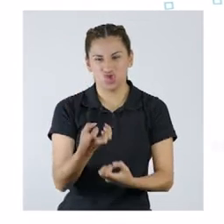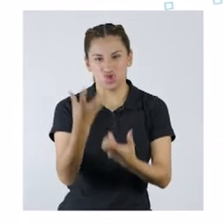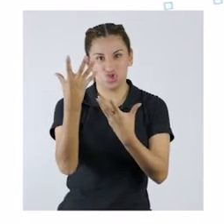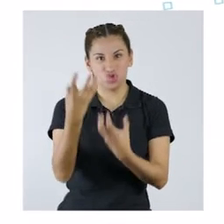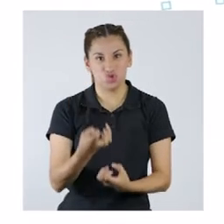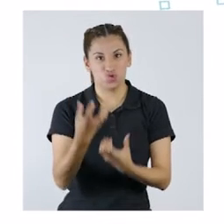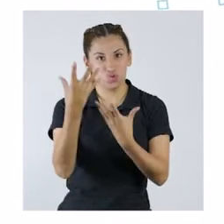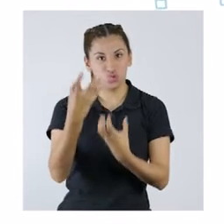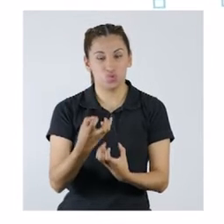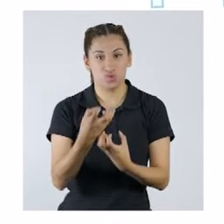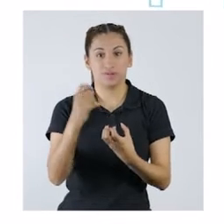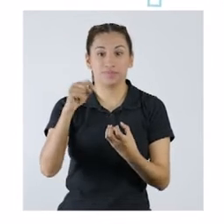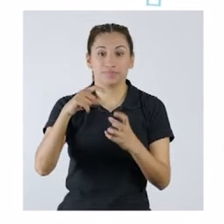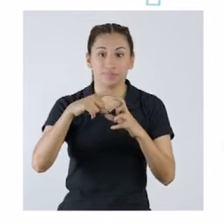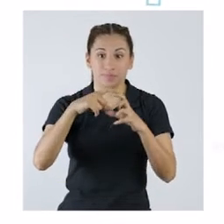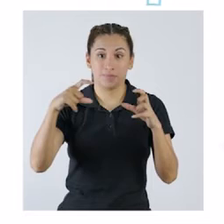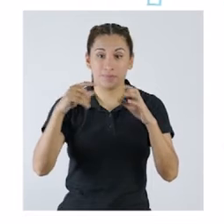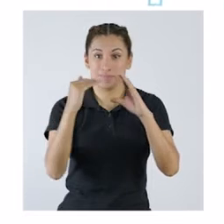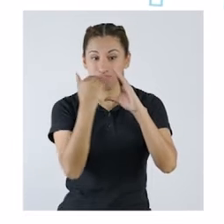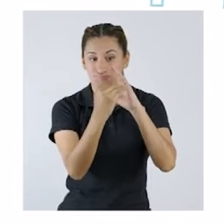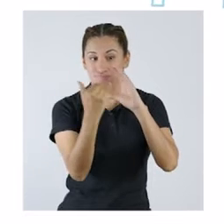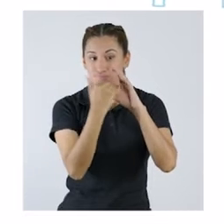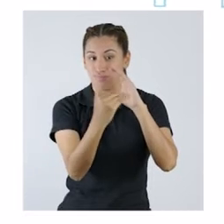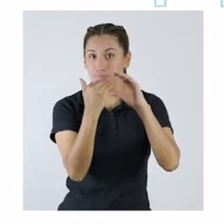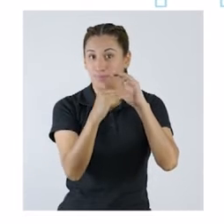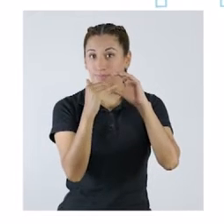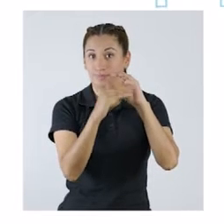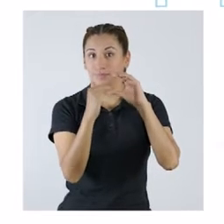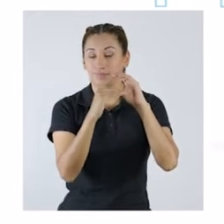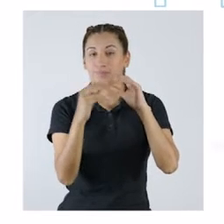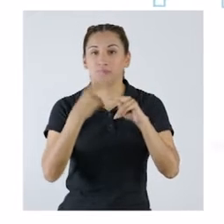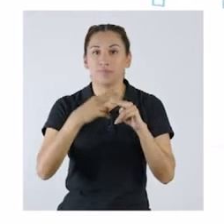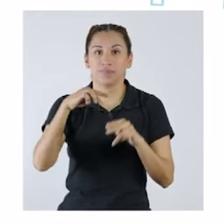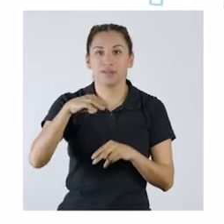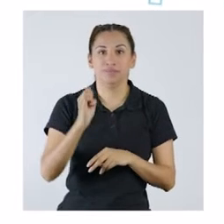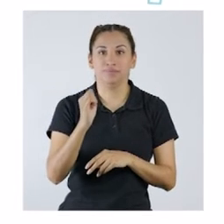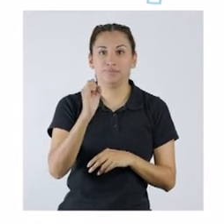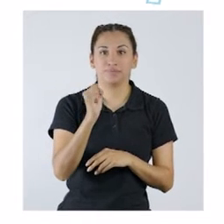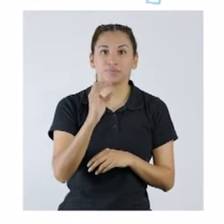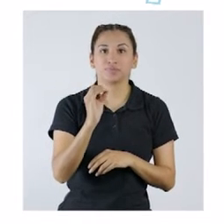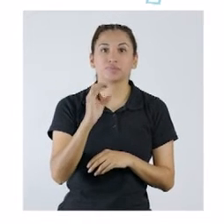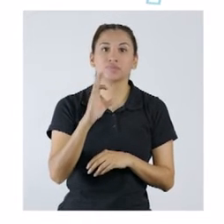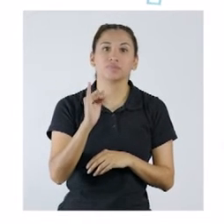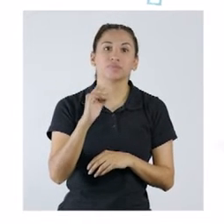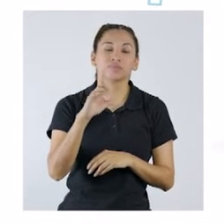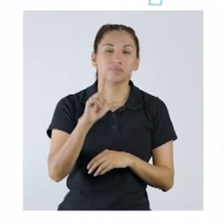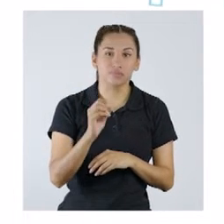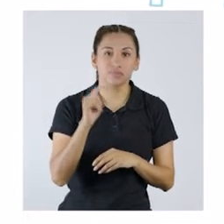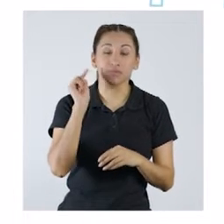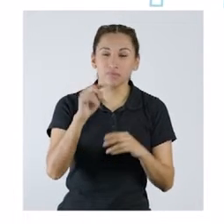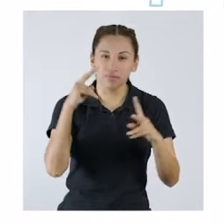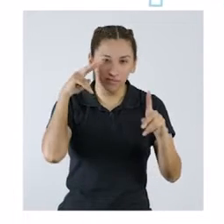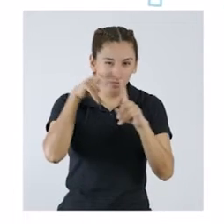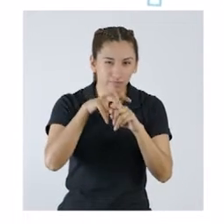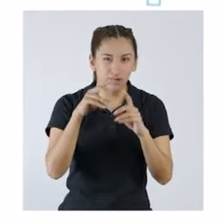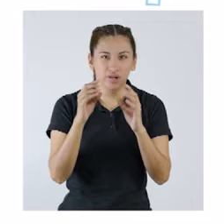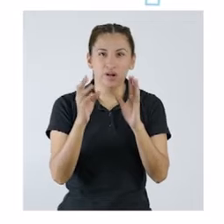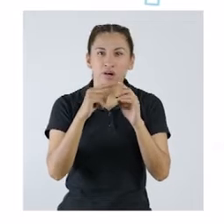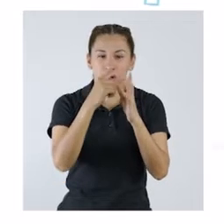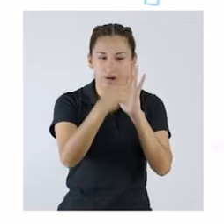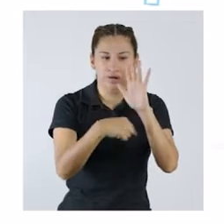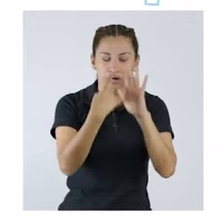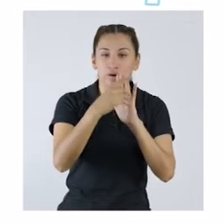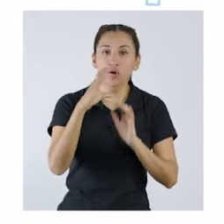La capa intermedia de la hoja se llama mesófilo y ahí encontramos unas células